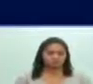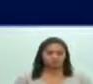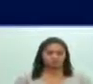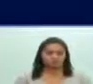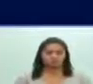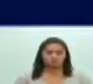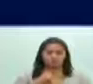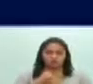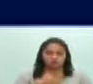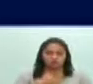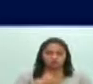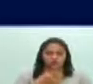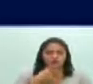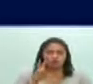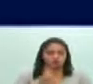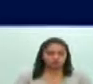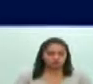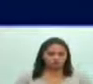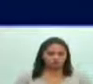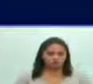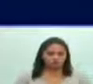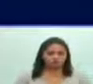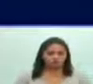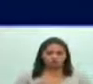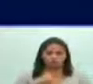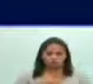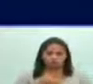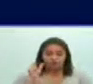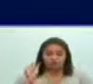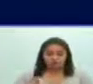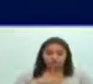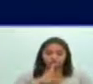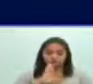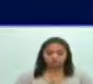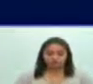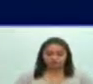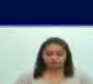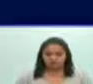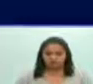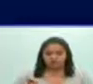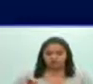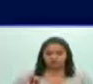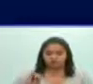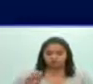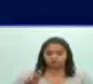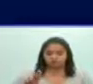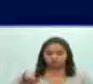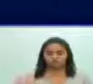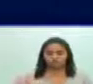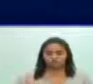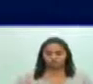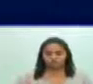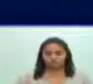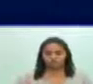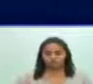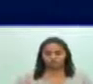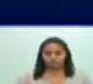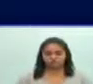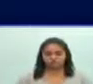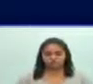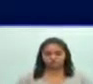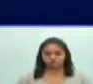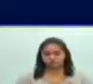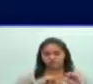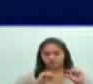lo leí. Yo es la persona que habla, es el sujeto de la oración. Y este lo está proclítico a